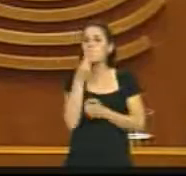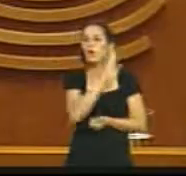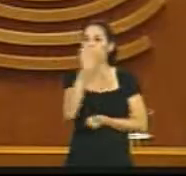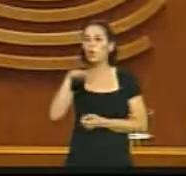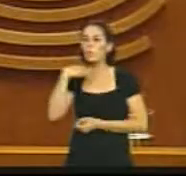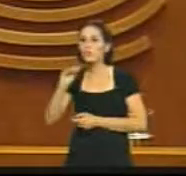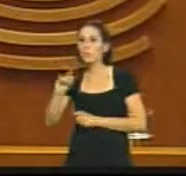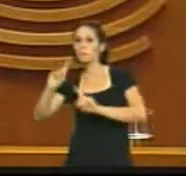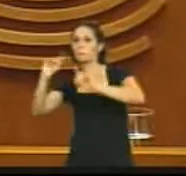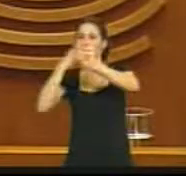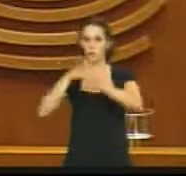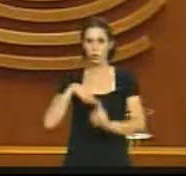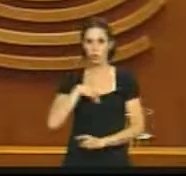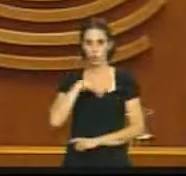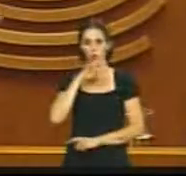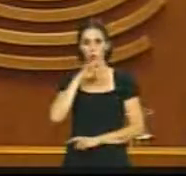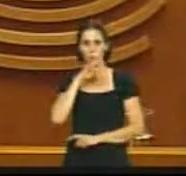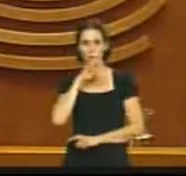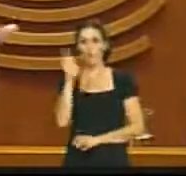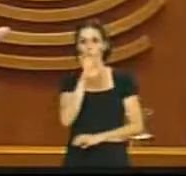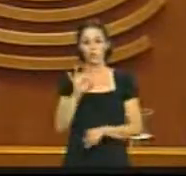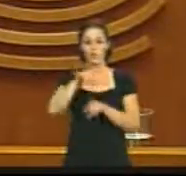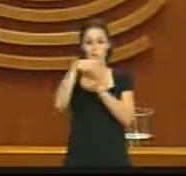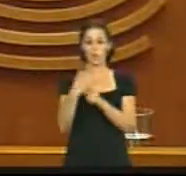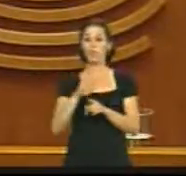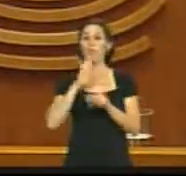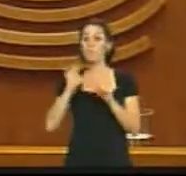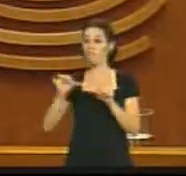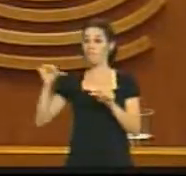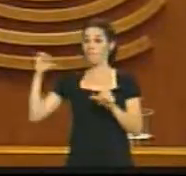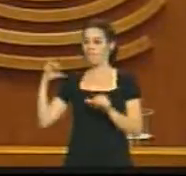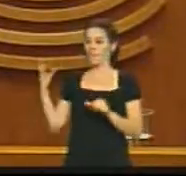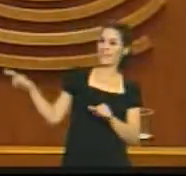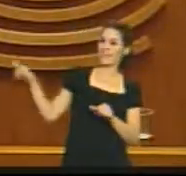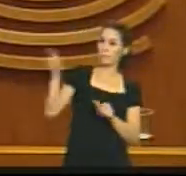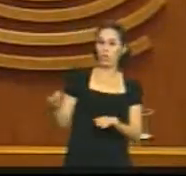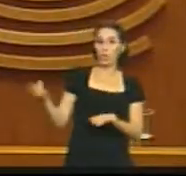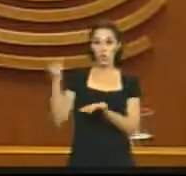para que no podamos, o que no se vuelvan a repetir las circunstancias que se repitieron en Extremadura en su día, ¿no?